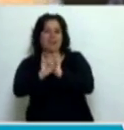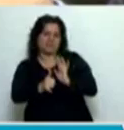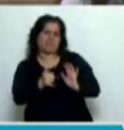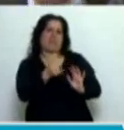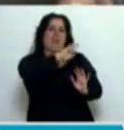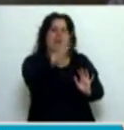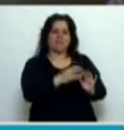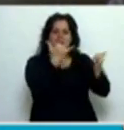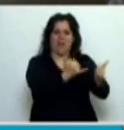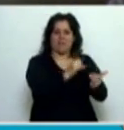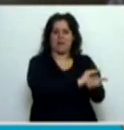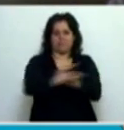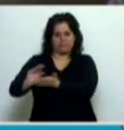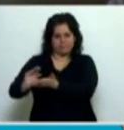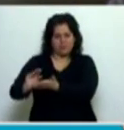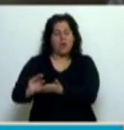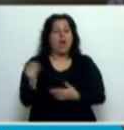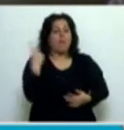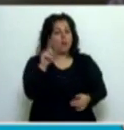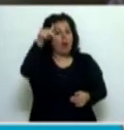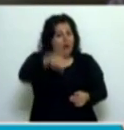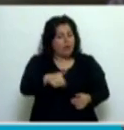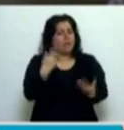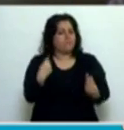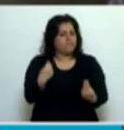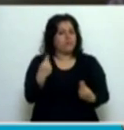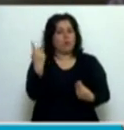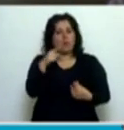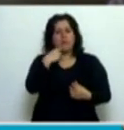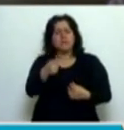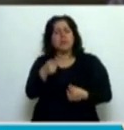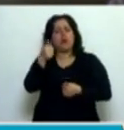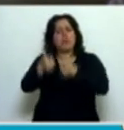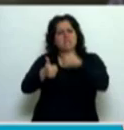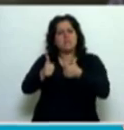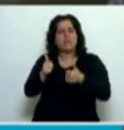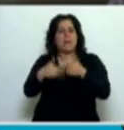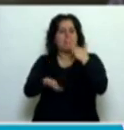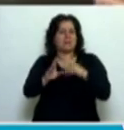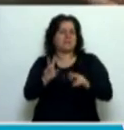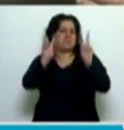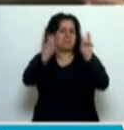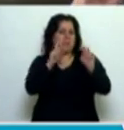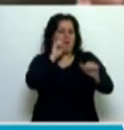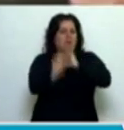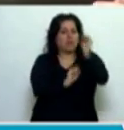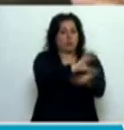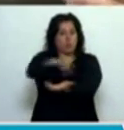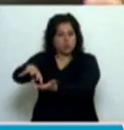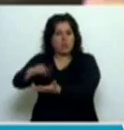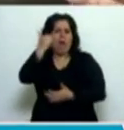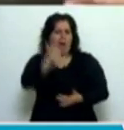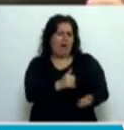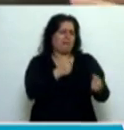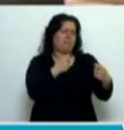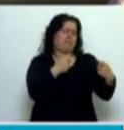capitalizó. Ahora, en este desafío de competitividad, sobre todo en el área industrial, sobre todo donde hay importantes